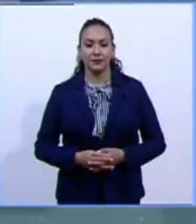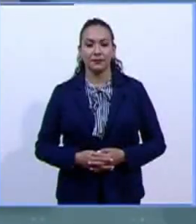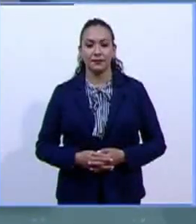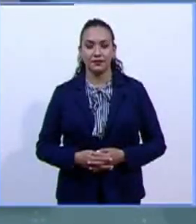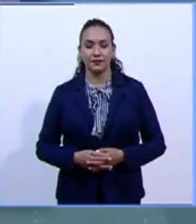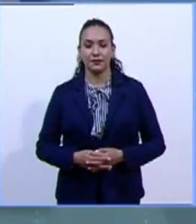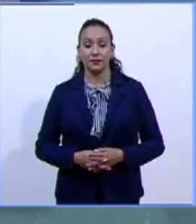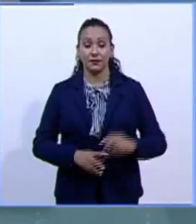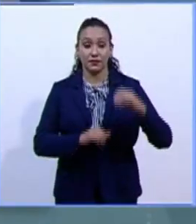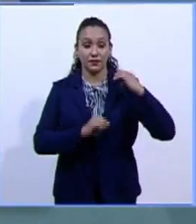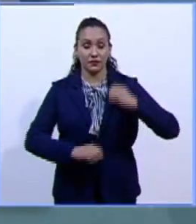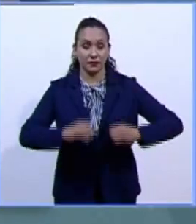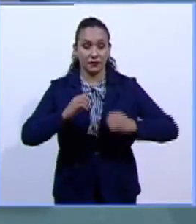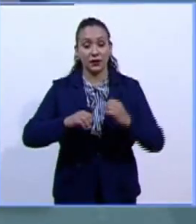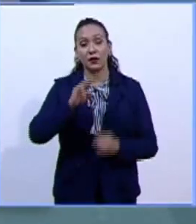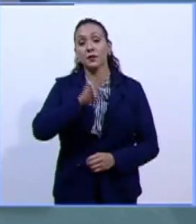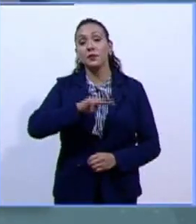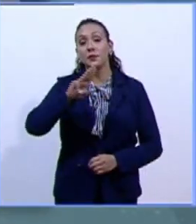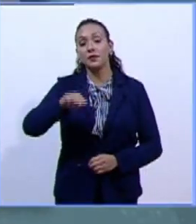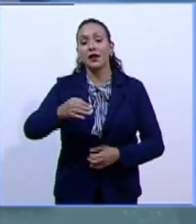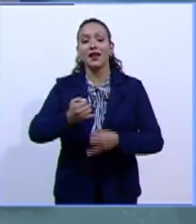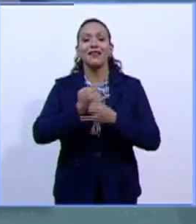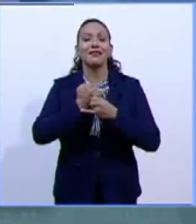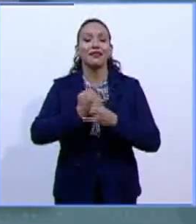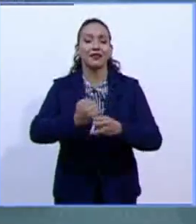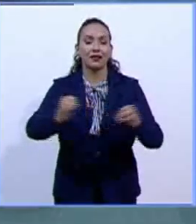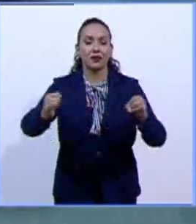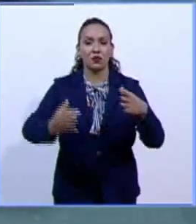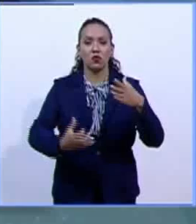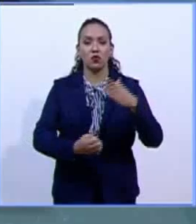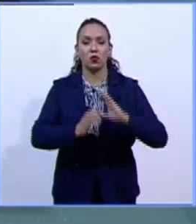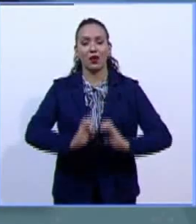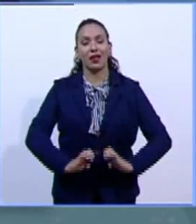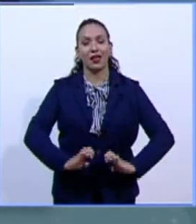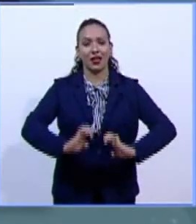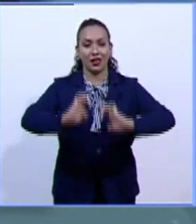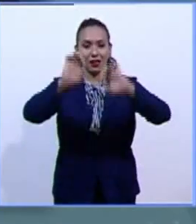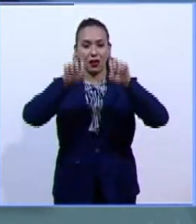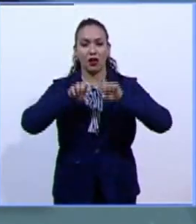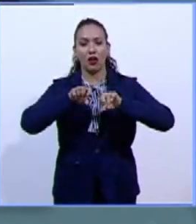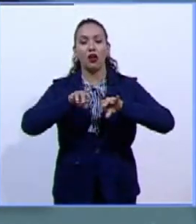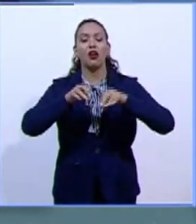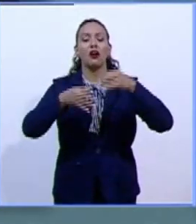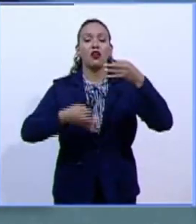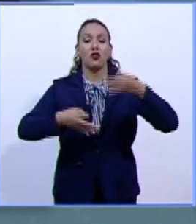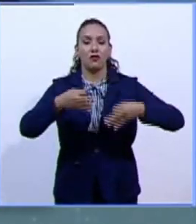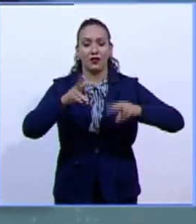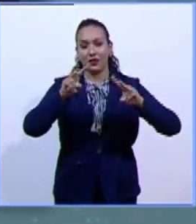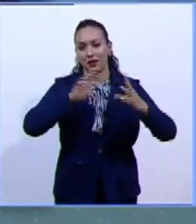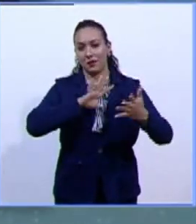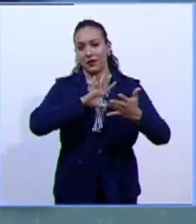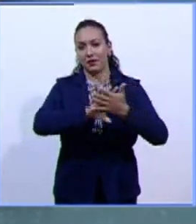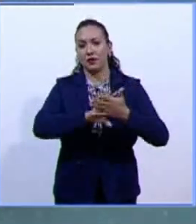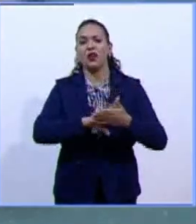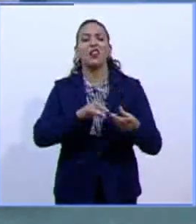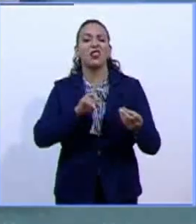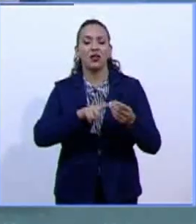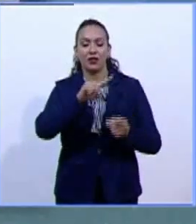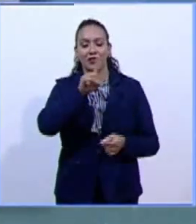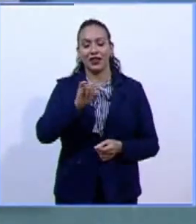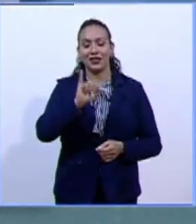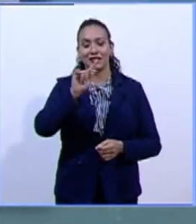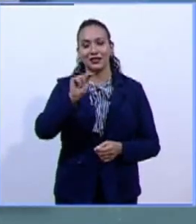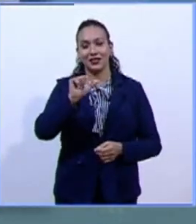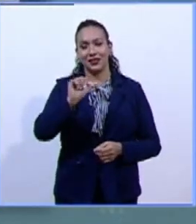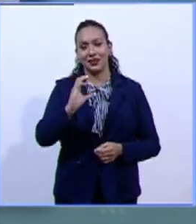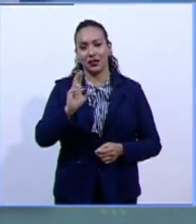El Poder Judicial de Michoacán inauguró las nuevas instalaciones del Juzgado de Ejecución de Sanciones Penales en Zitácuaro, ubicado a